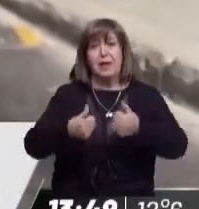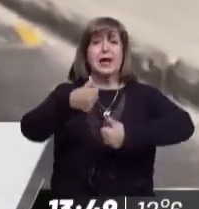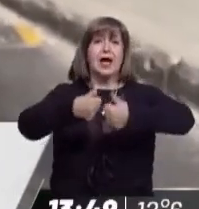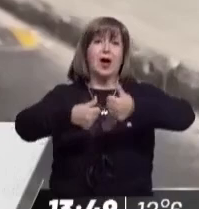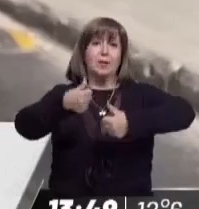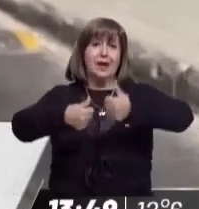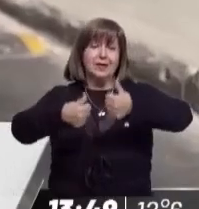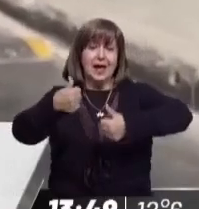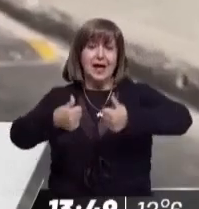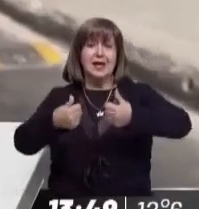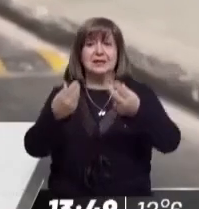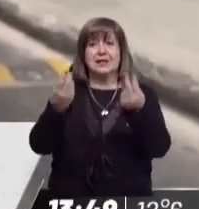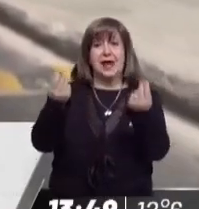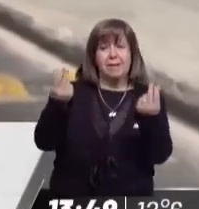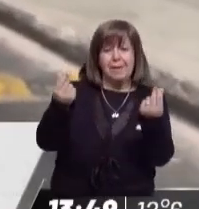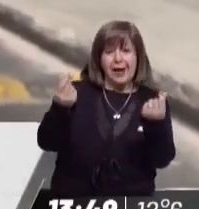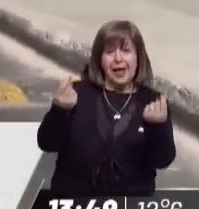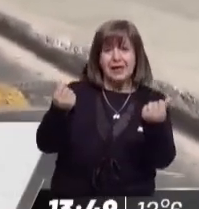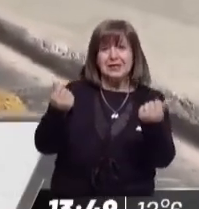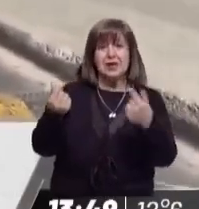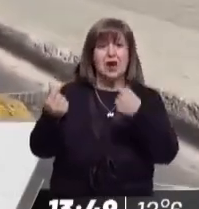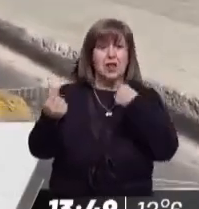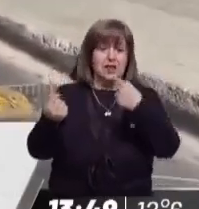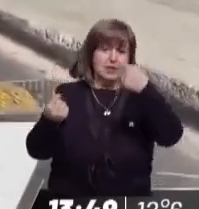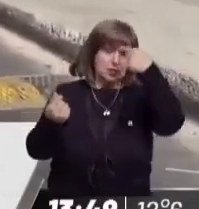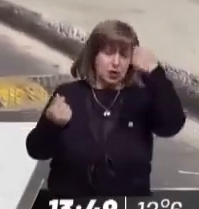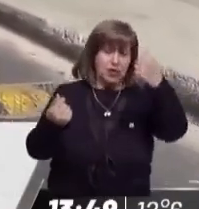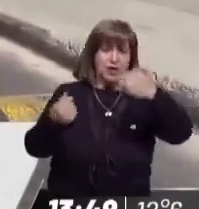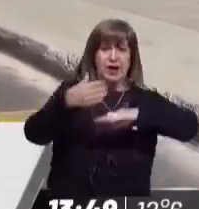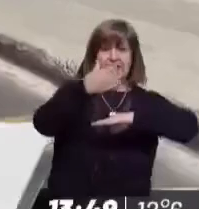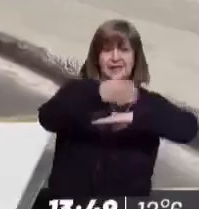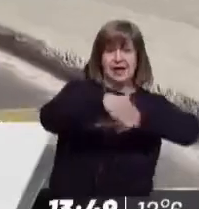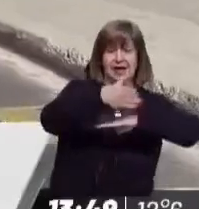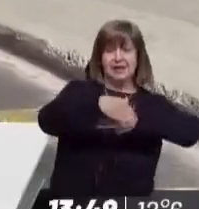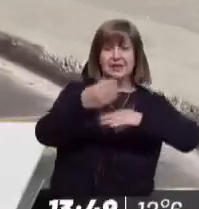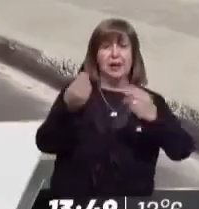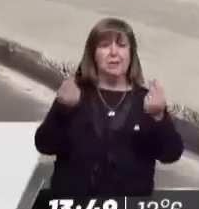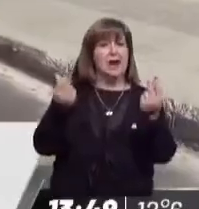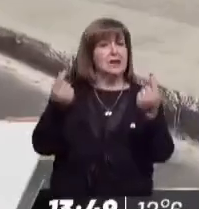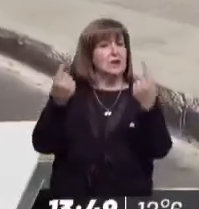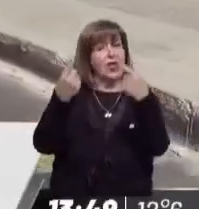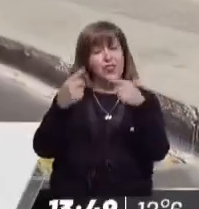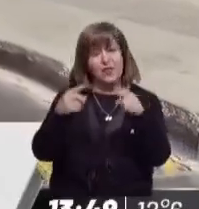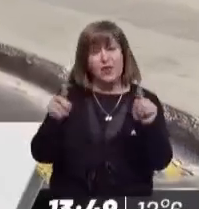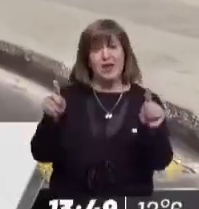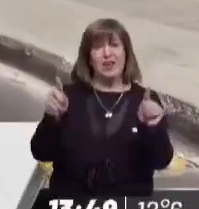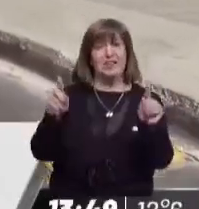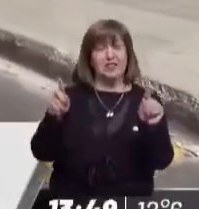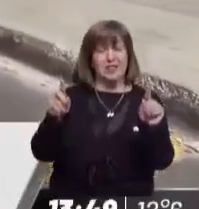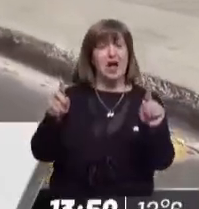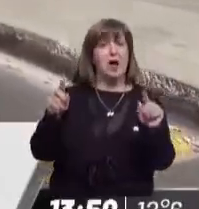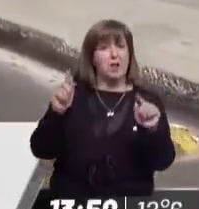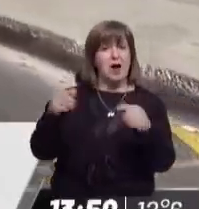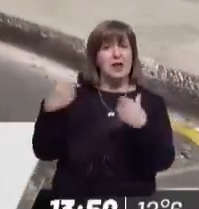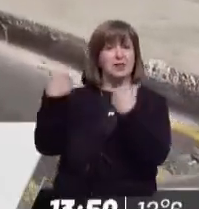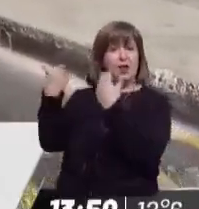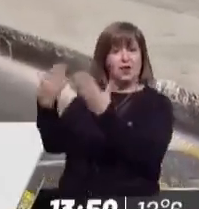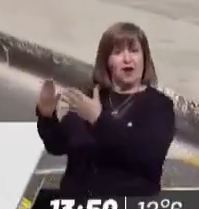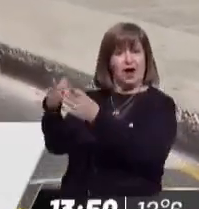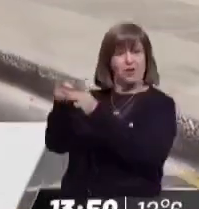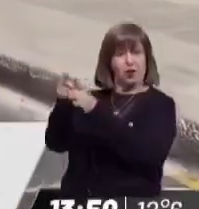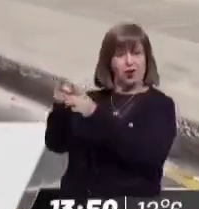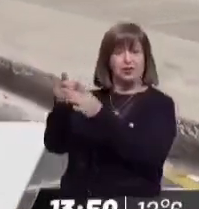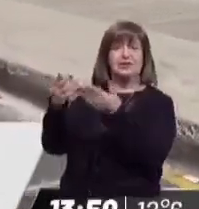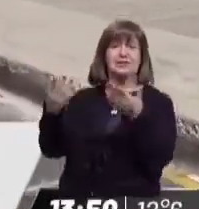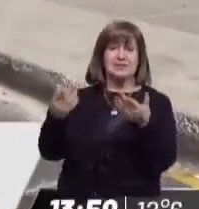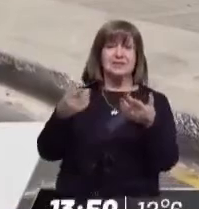con relación a lo que es precio. Uno de los taxistas, incluso de los choferes, nos indicaba de que estos datos son de merma para ellos, pero